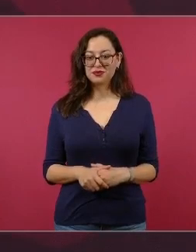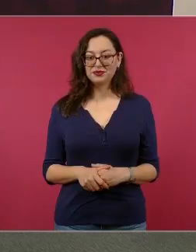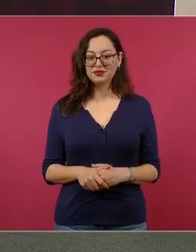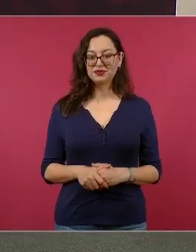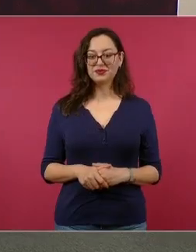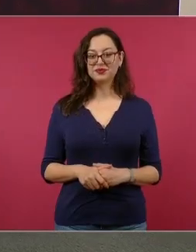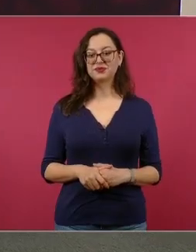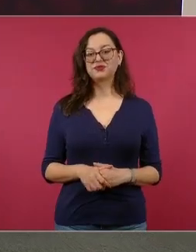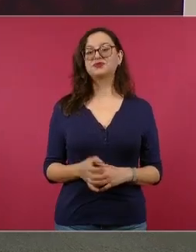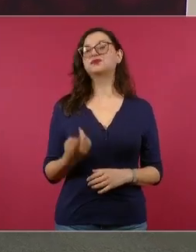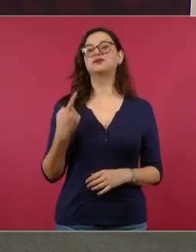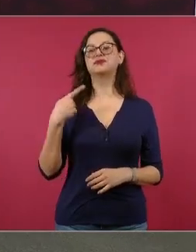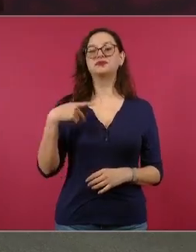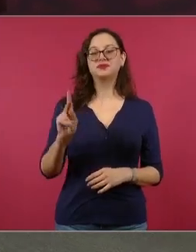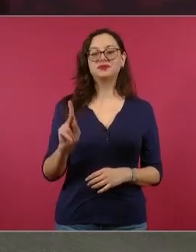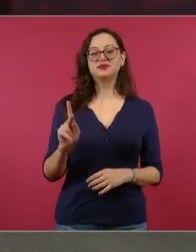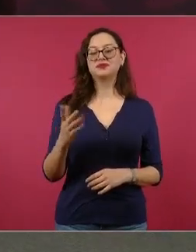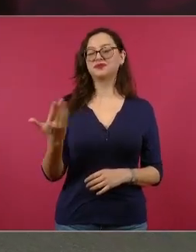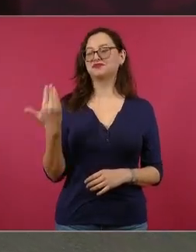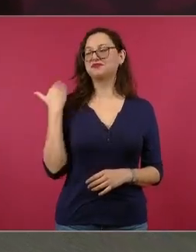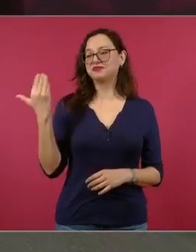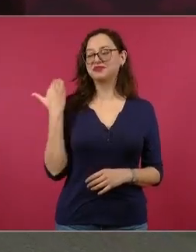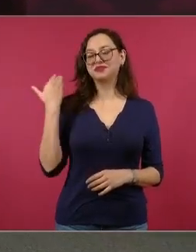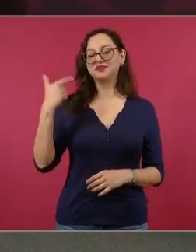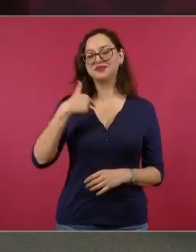me dio mucha risa